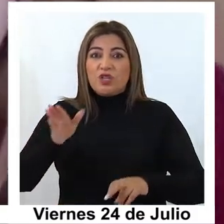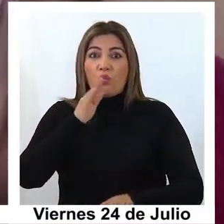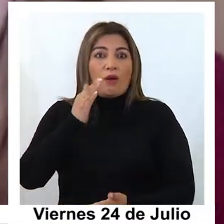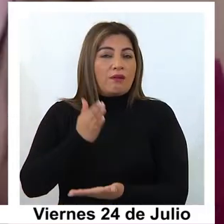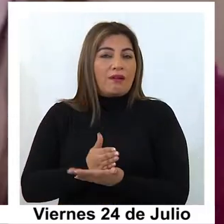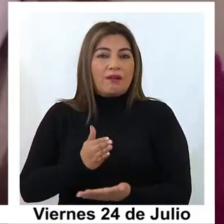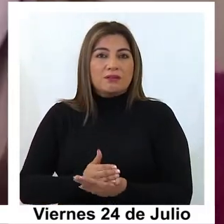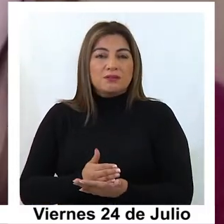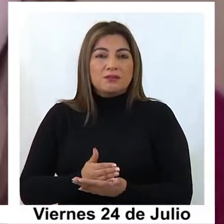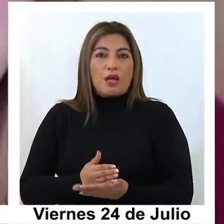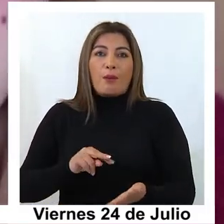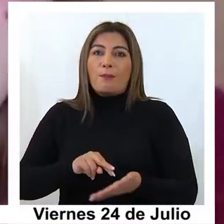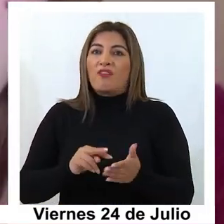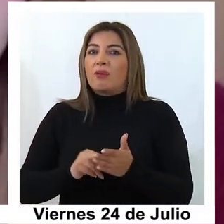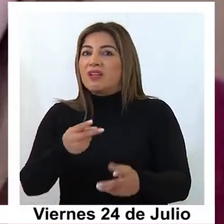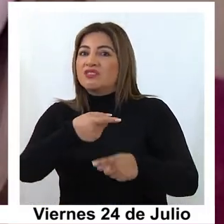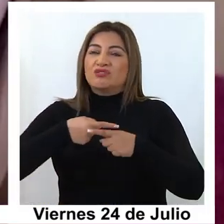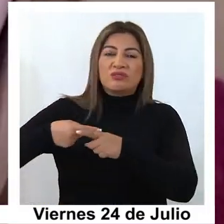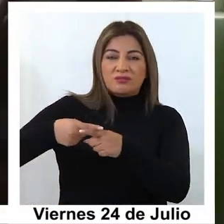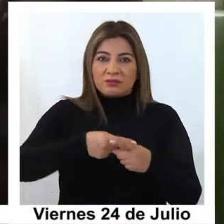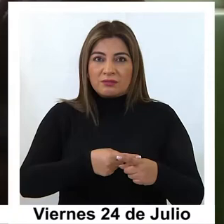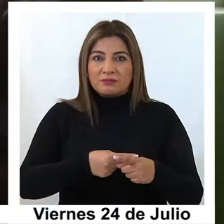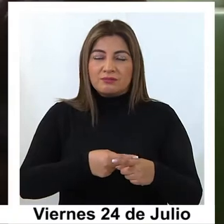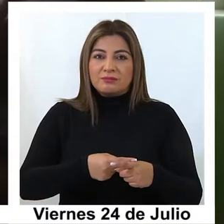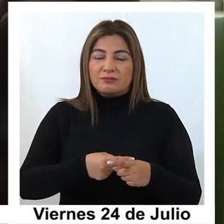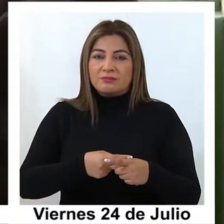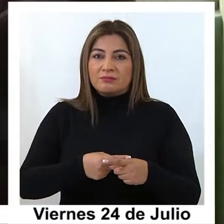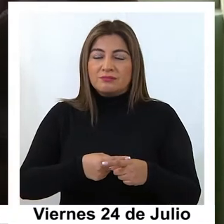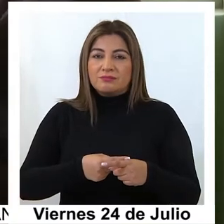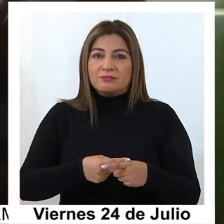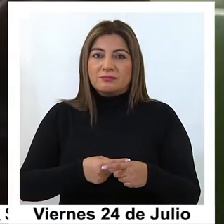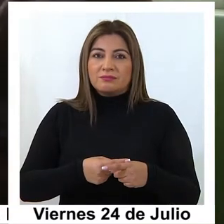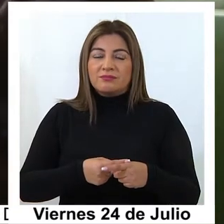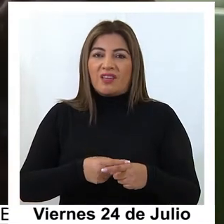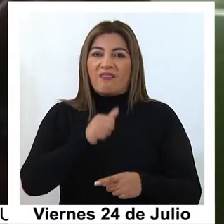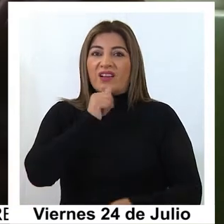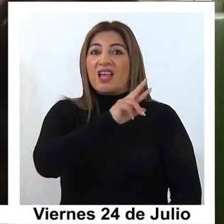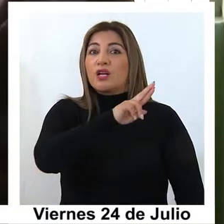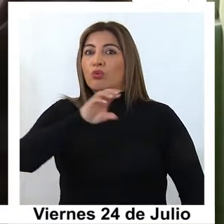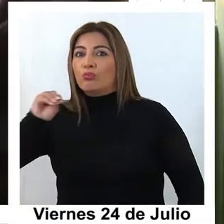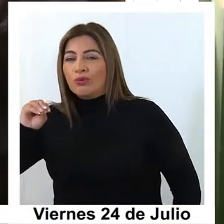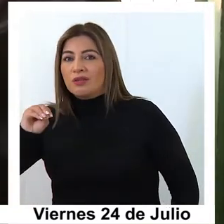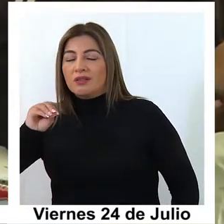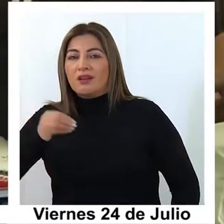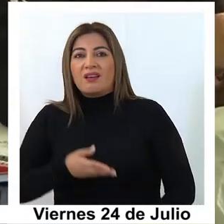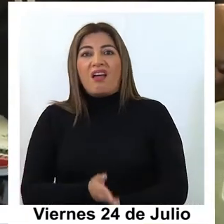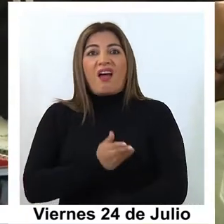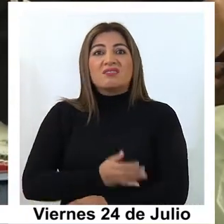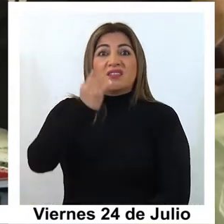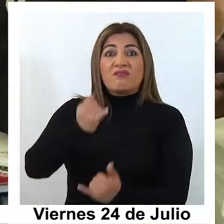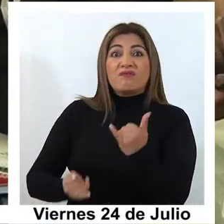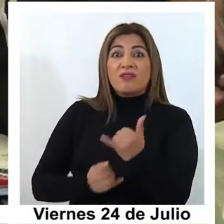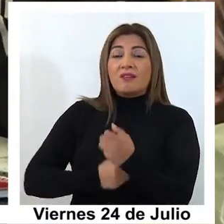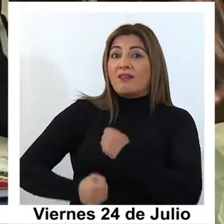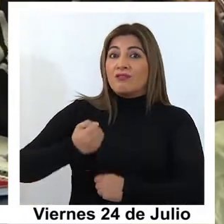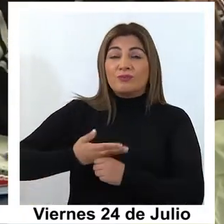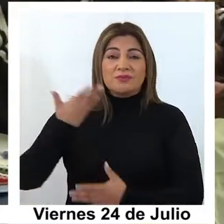clases, por el tema del estallido social. Las clases no se recuperaron, salimos antes de clases.